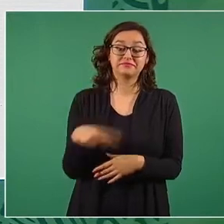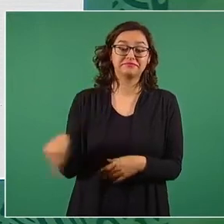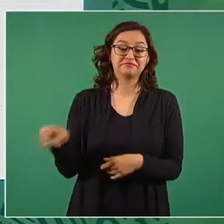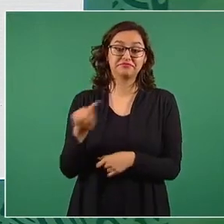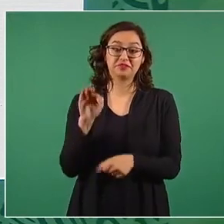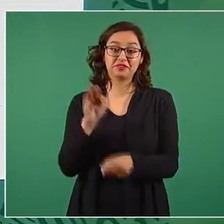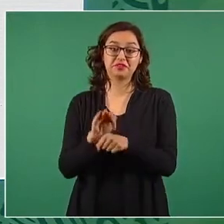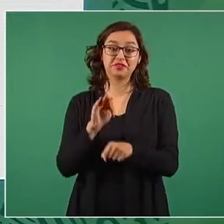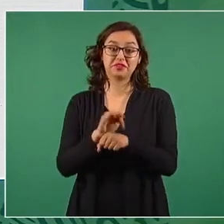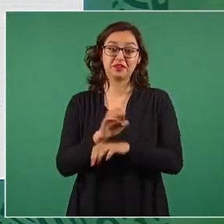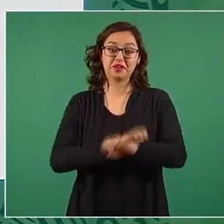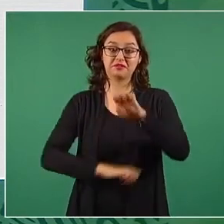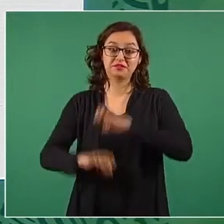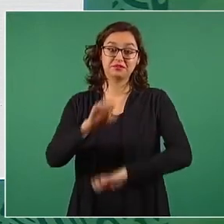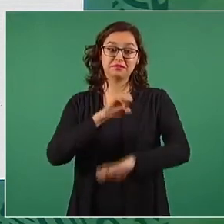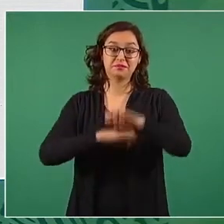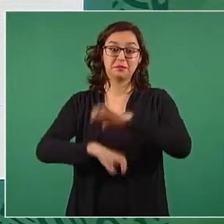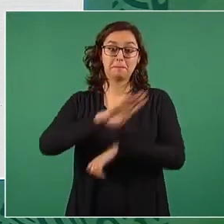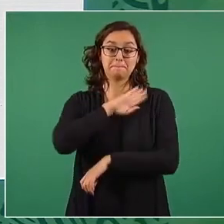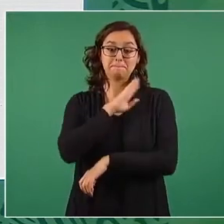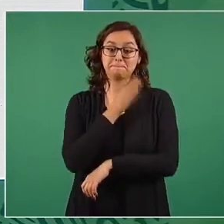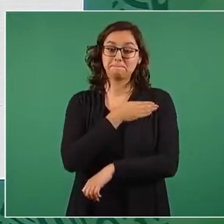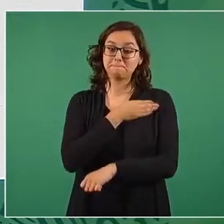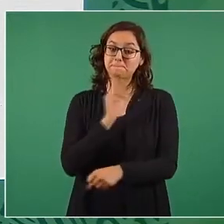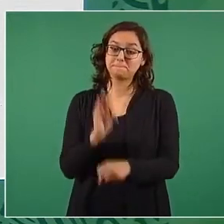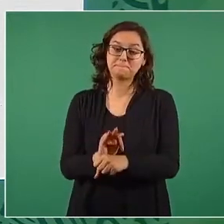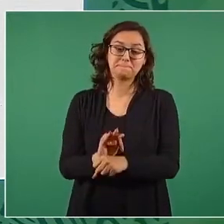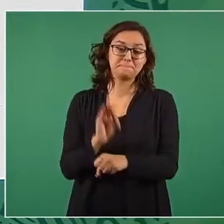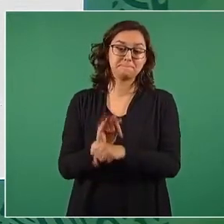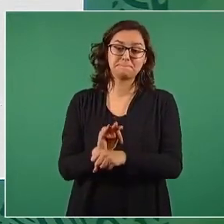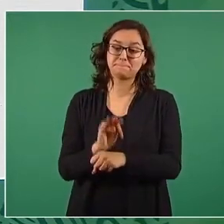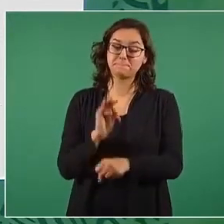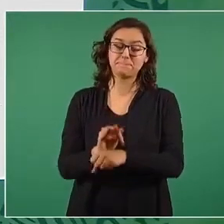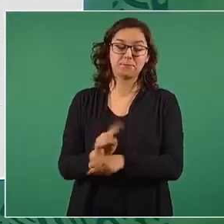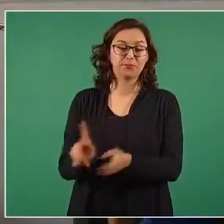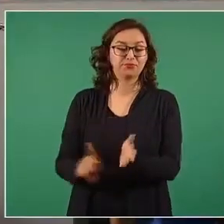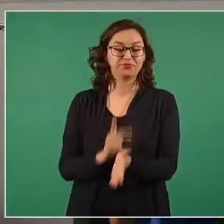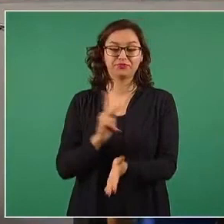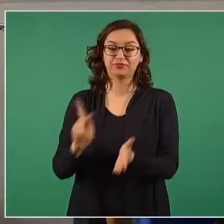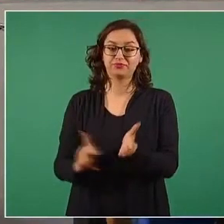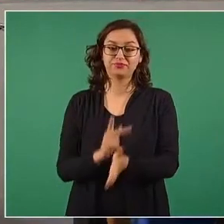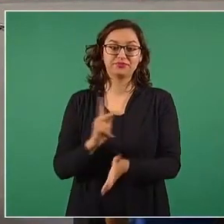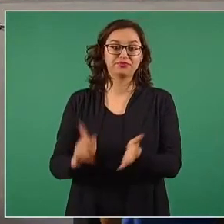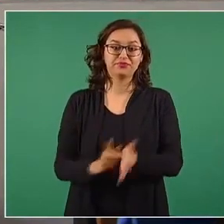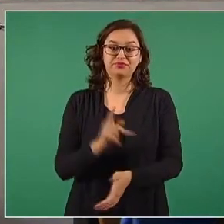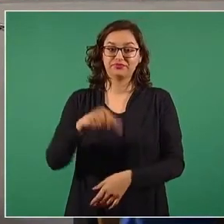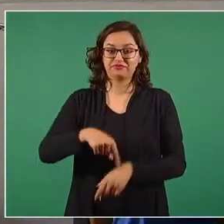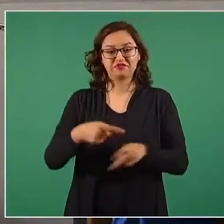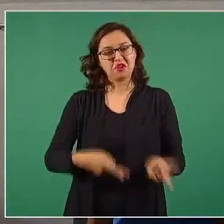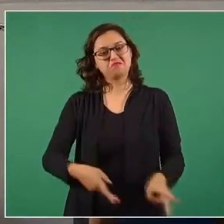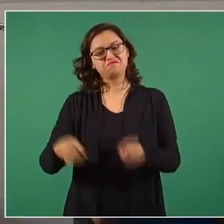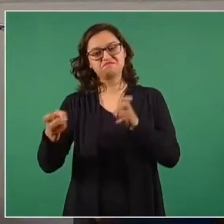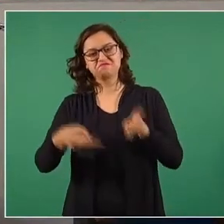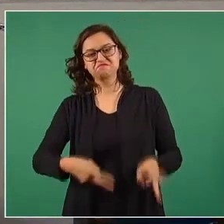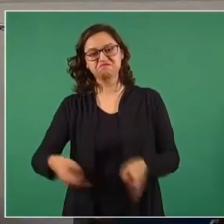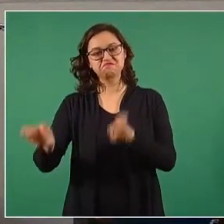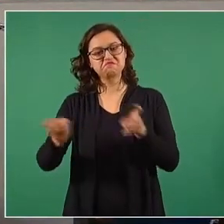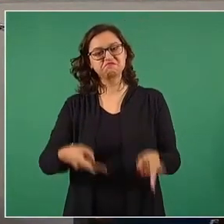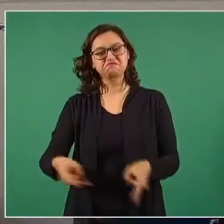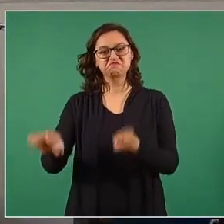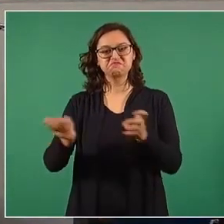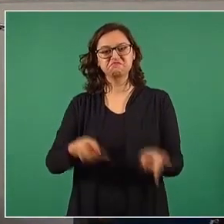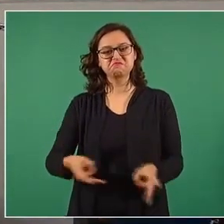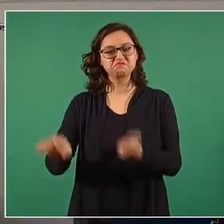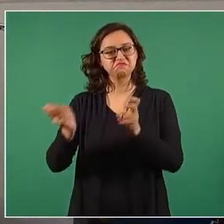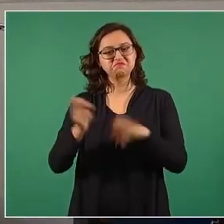defensores de las empresas españolas que se dedicaban a saquear a México. Nos